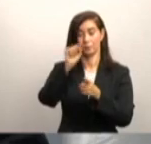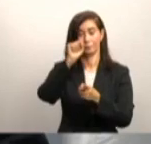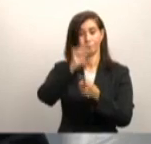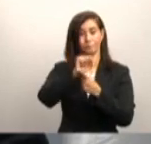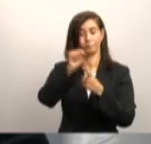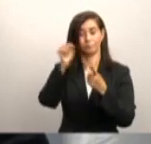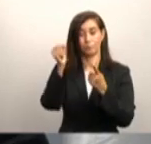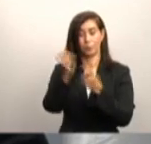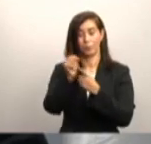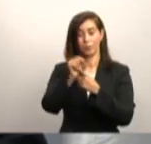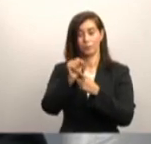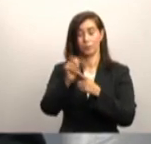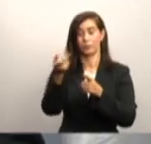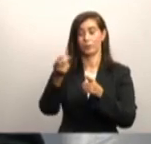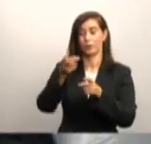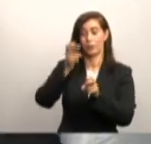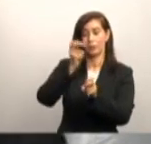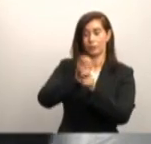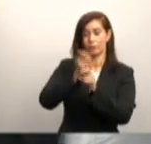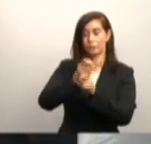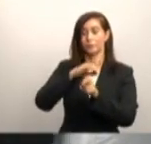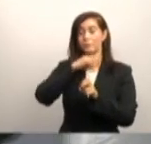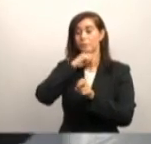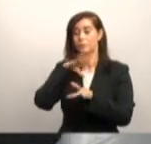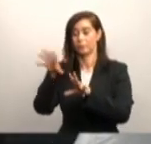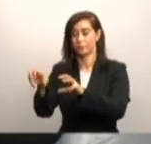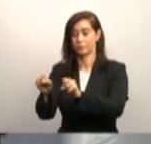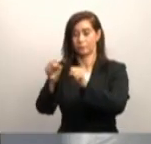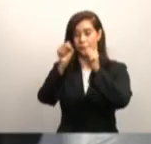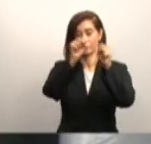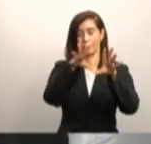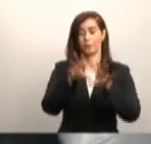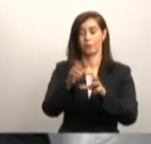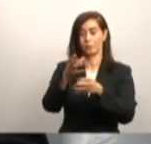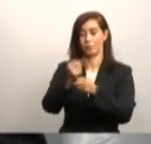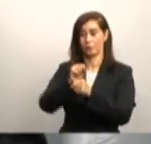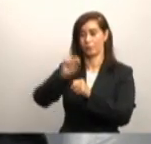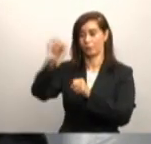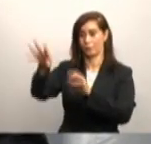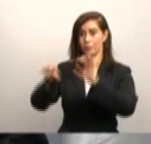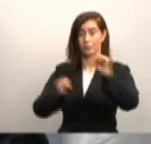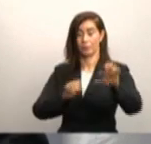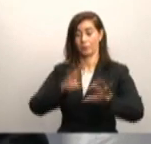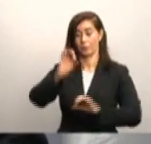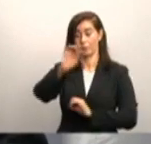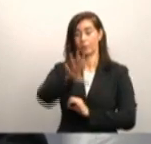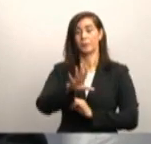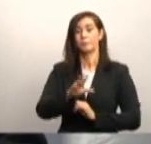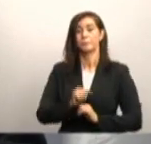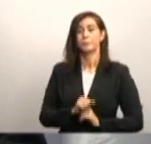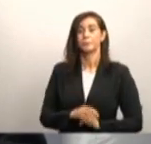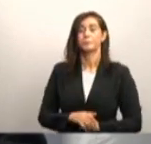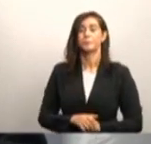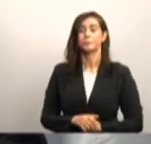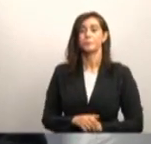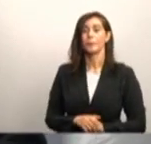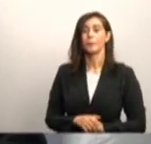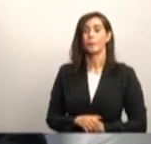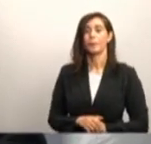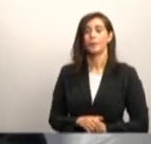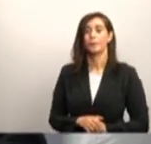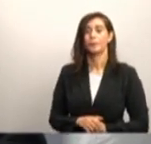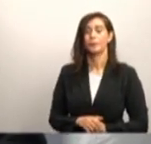de esta situación de dificultad para el despacho, recepción de la basura